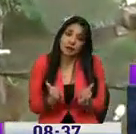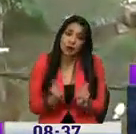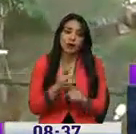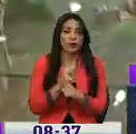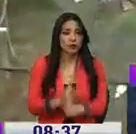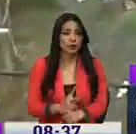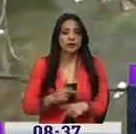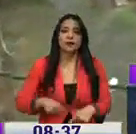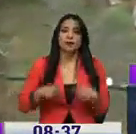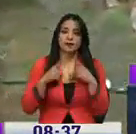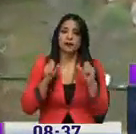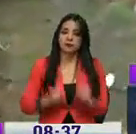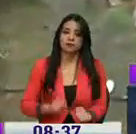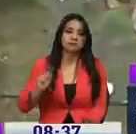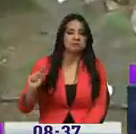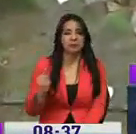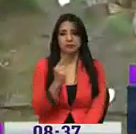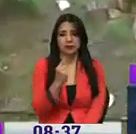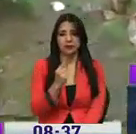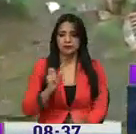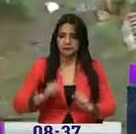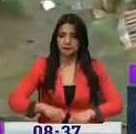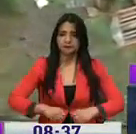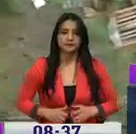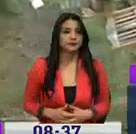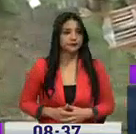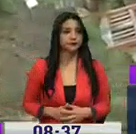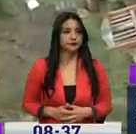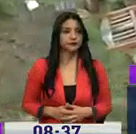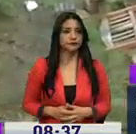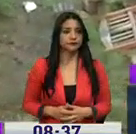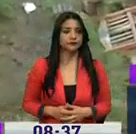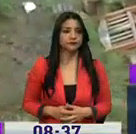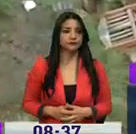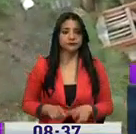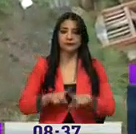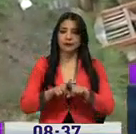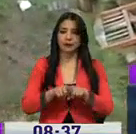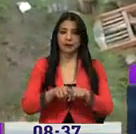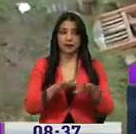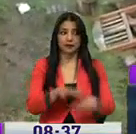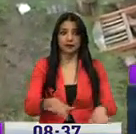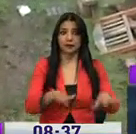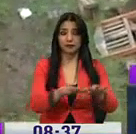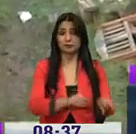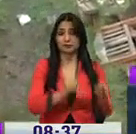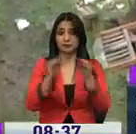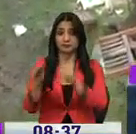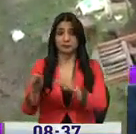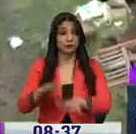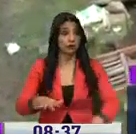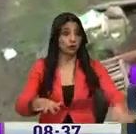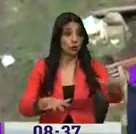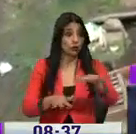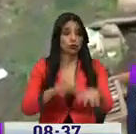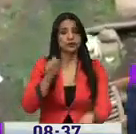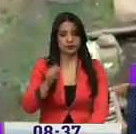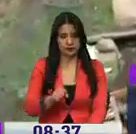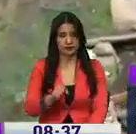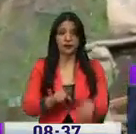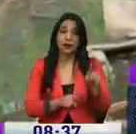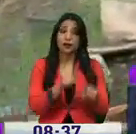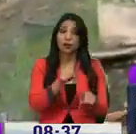las vidas, eso es lo primero que nosotros hacemos. De los estudios dependerá si sale solo este bloque o todo el reasentamiento, ¿no? Sí,